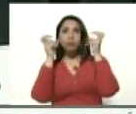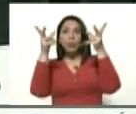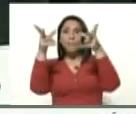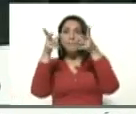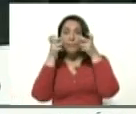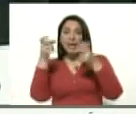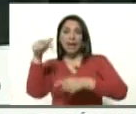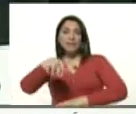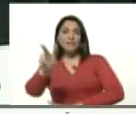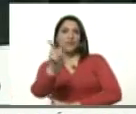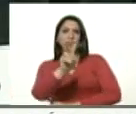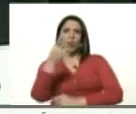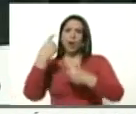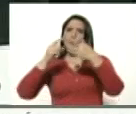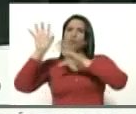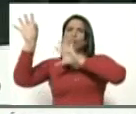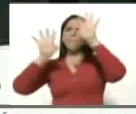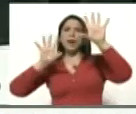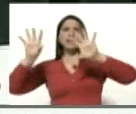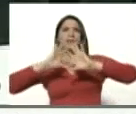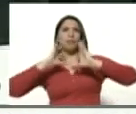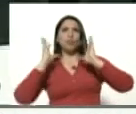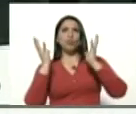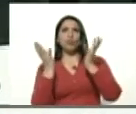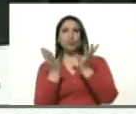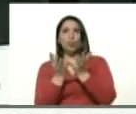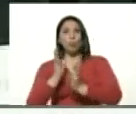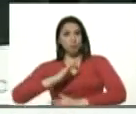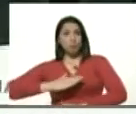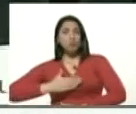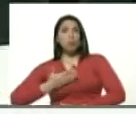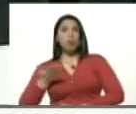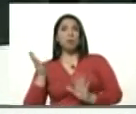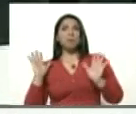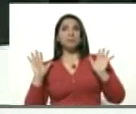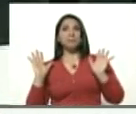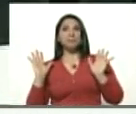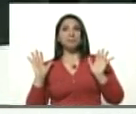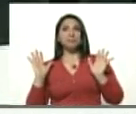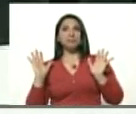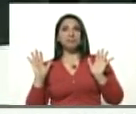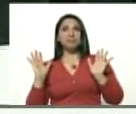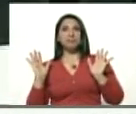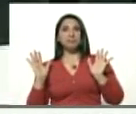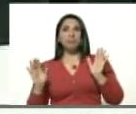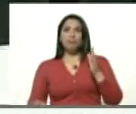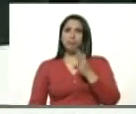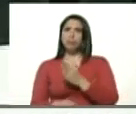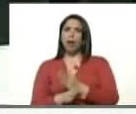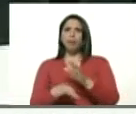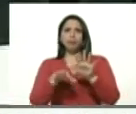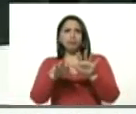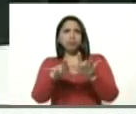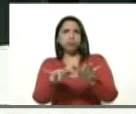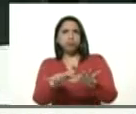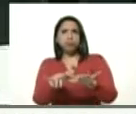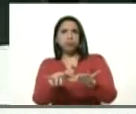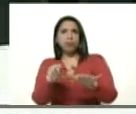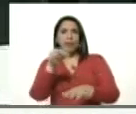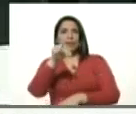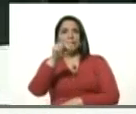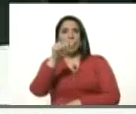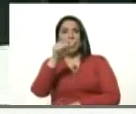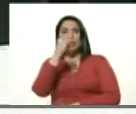Venezuela y más allá de nuestras tierras, más allá de nuestras fronteras. Vamos a editar Aquiles Nasoa,